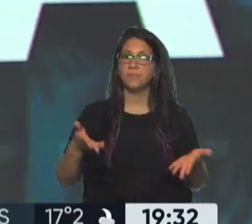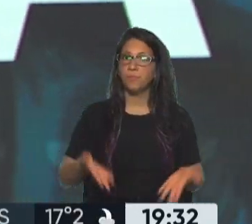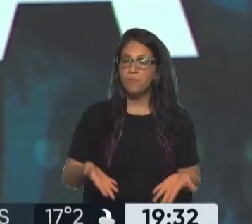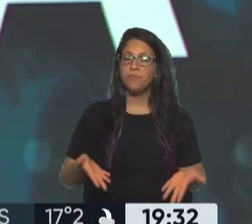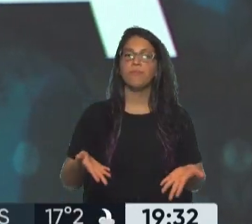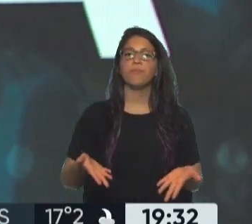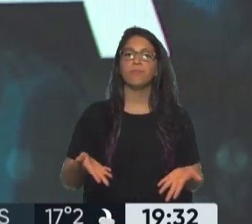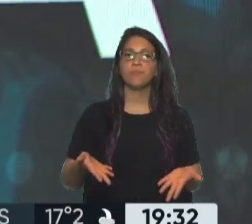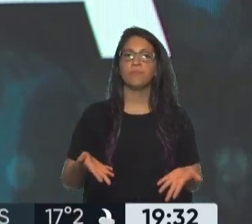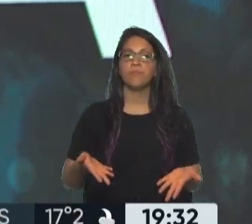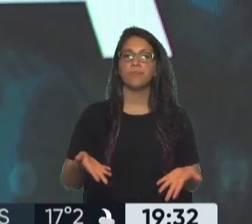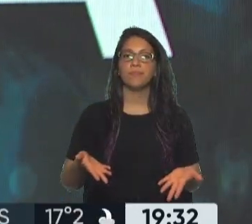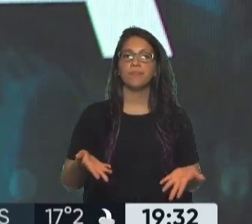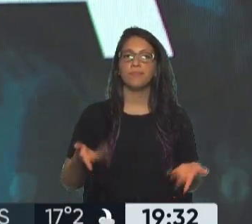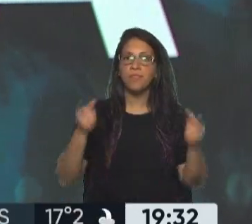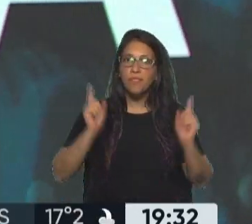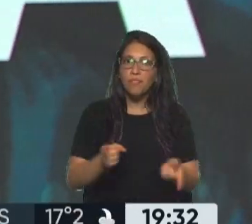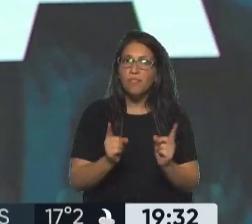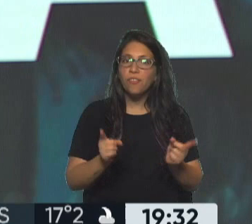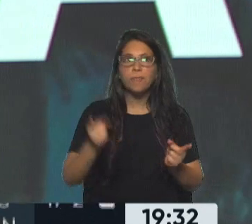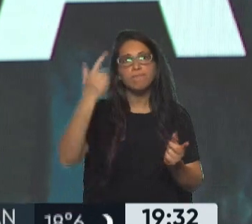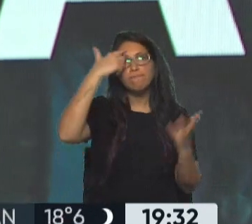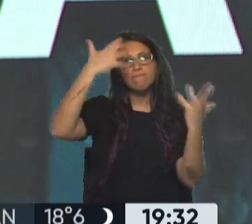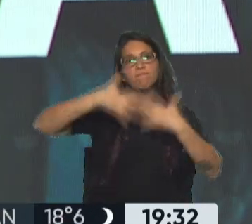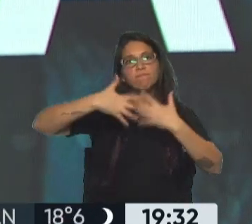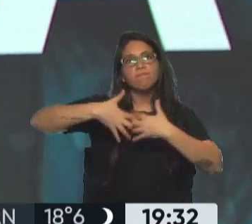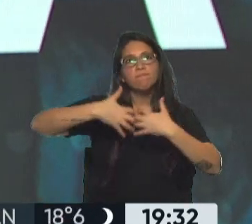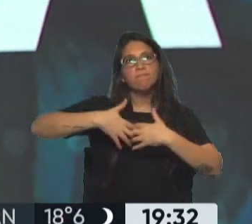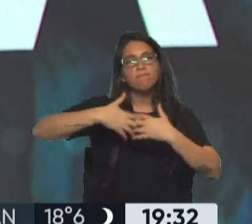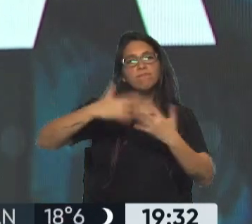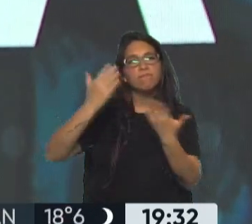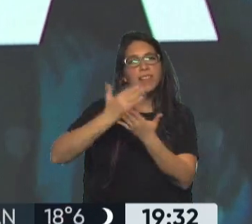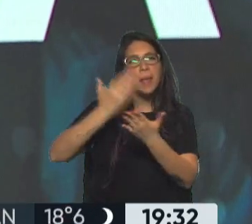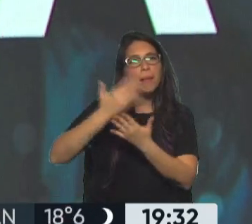Aquí estamos, repensando, repasando